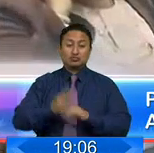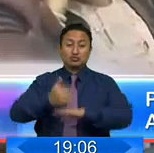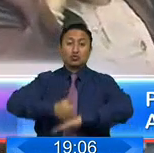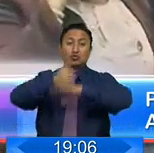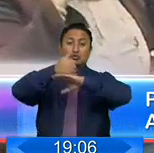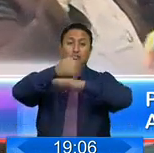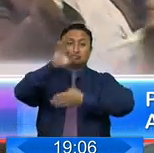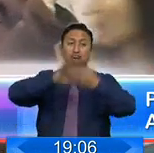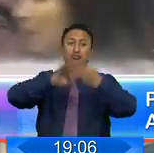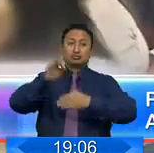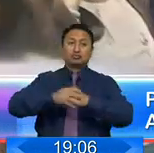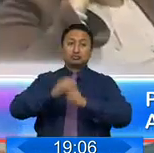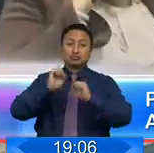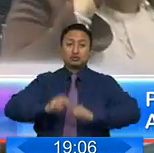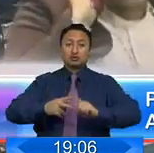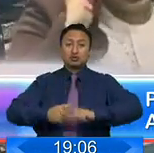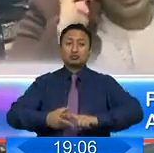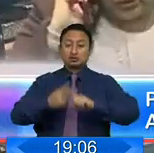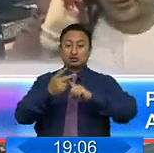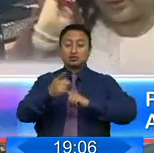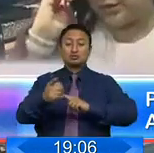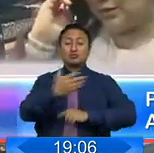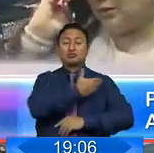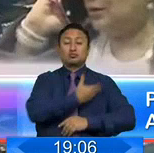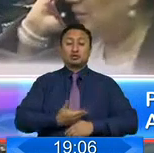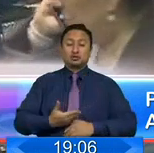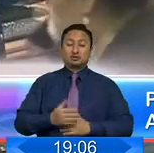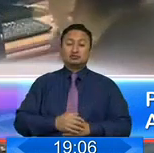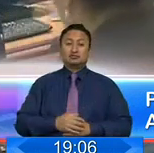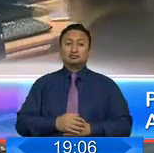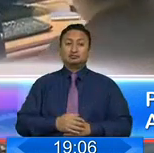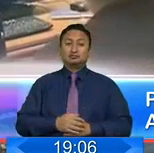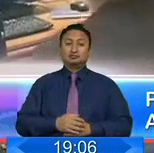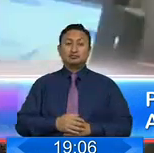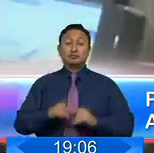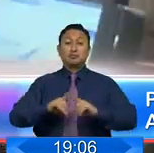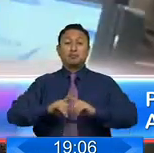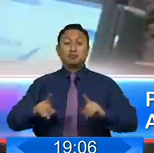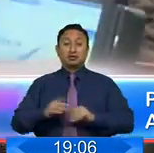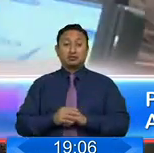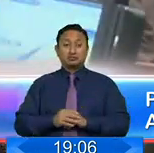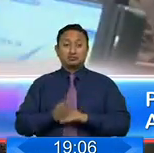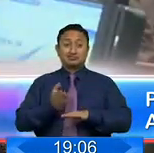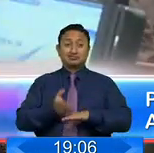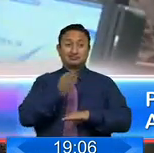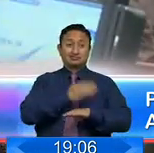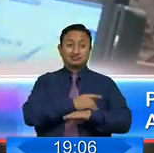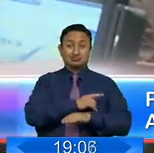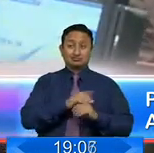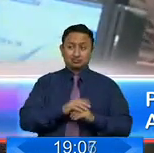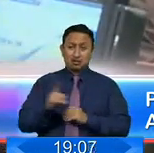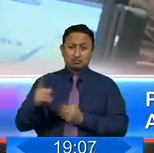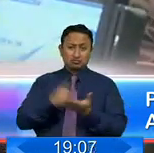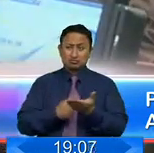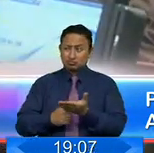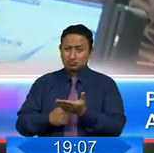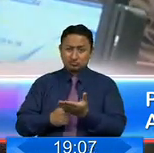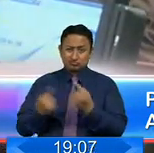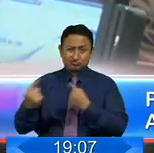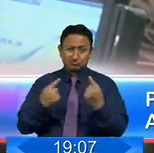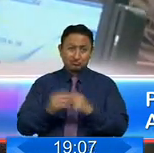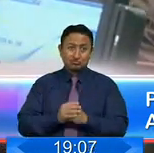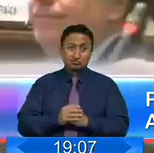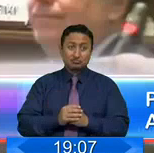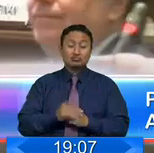comisiones para que ejerzan la presidencia y vicepresidencia de las mismas. Sin embargo, antes de ello, se llevó adelante un intenso debate, en donde, por ejemplo, el legislador